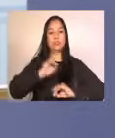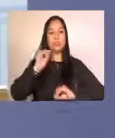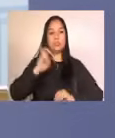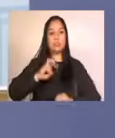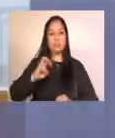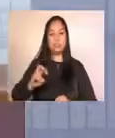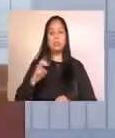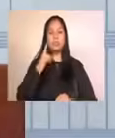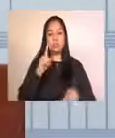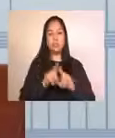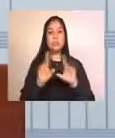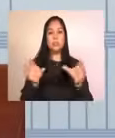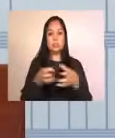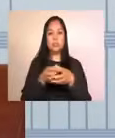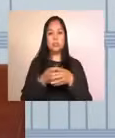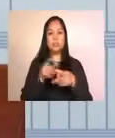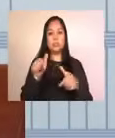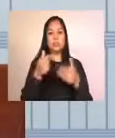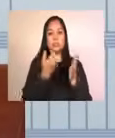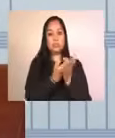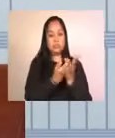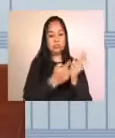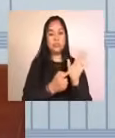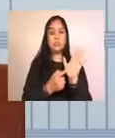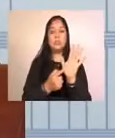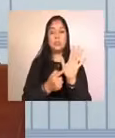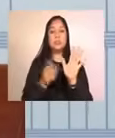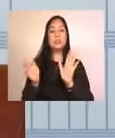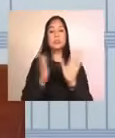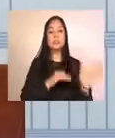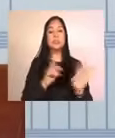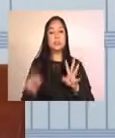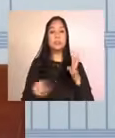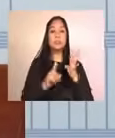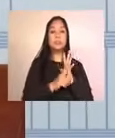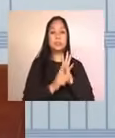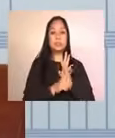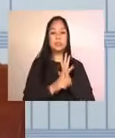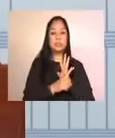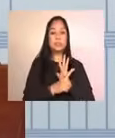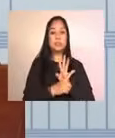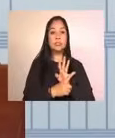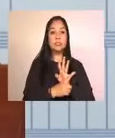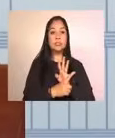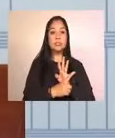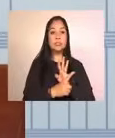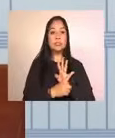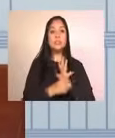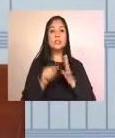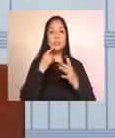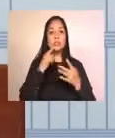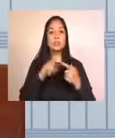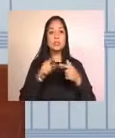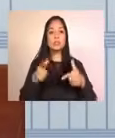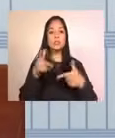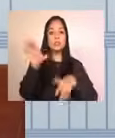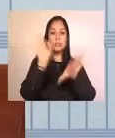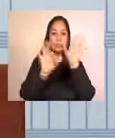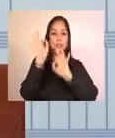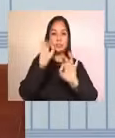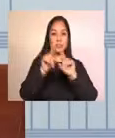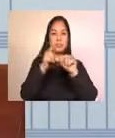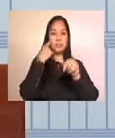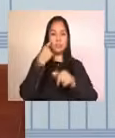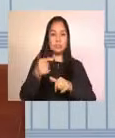necesidades colectivas que se han evidenciado. Y como cuarto y último punto, pues hacer la cordial invitación a que el